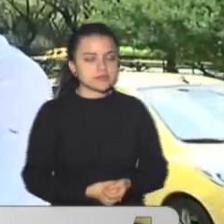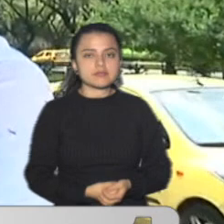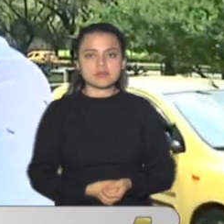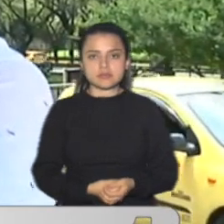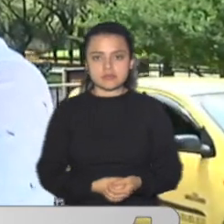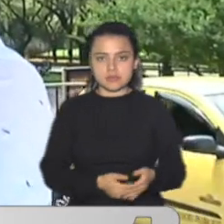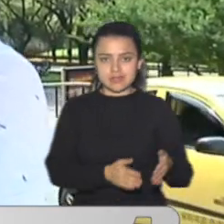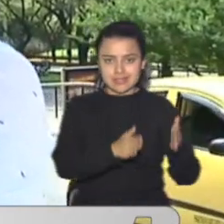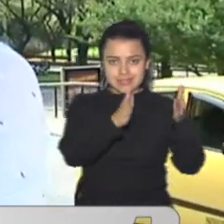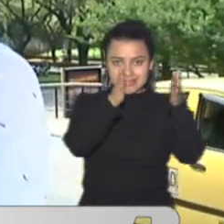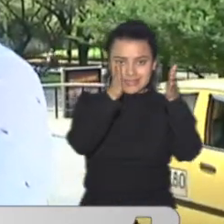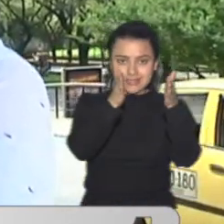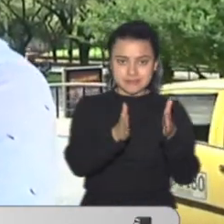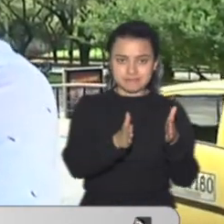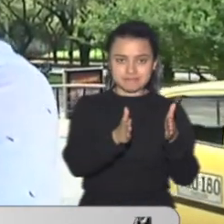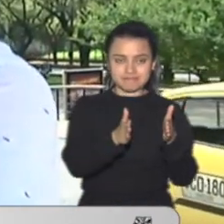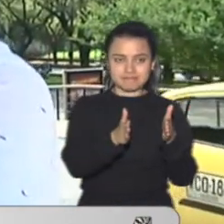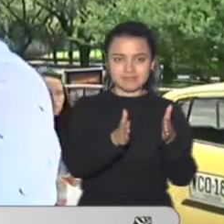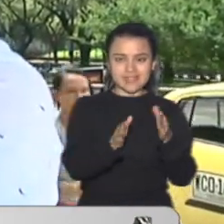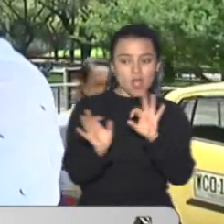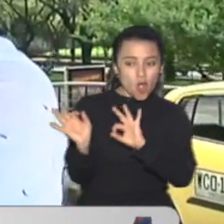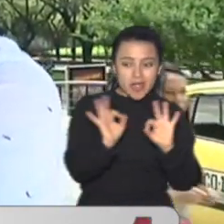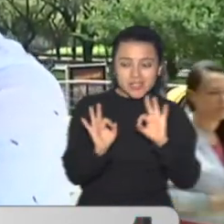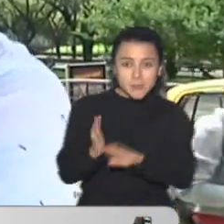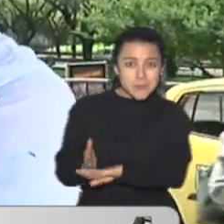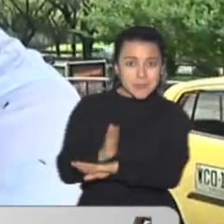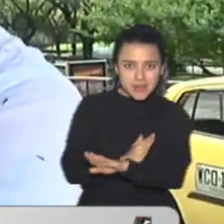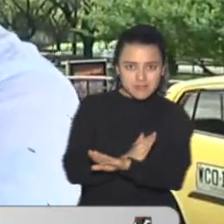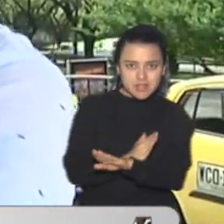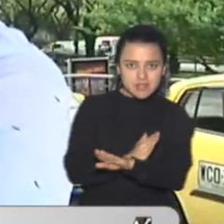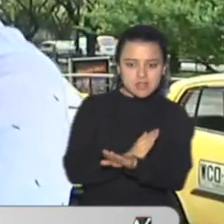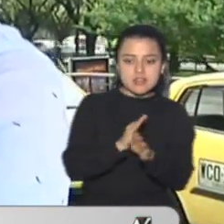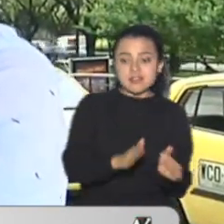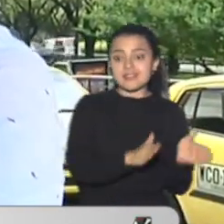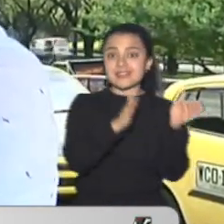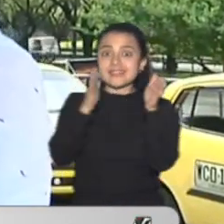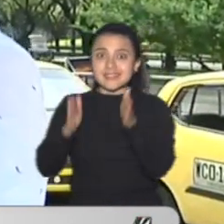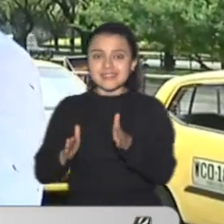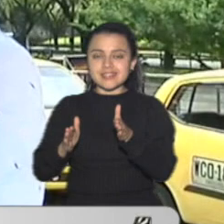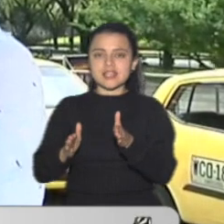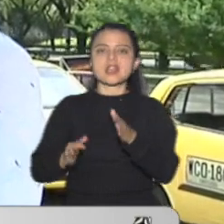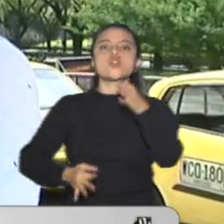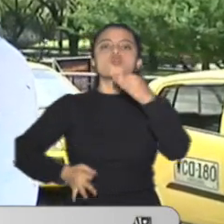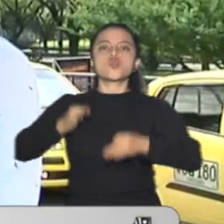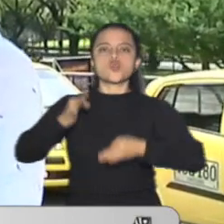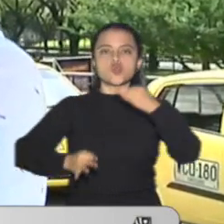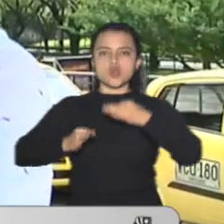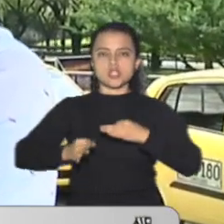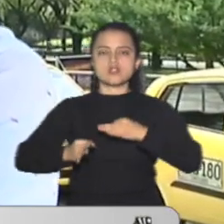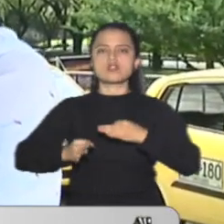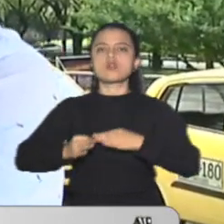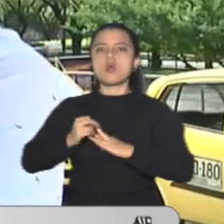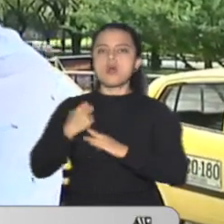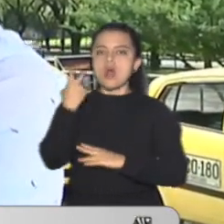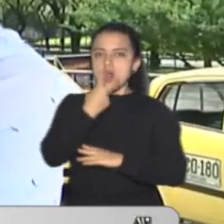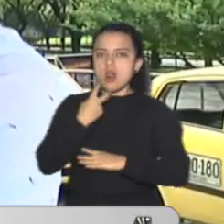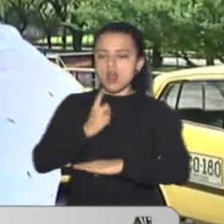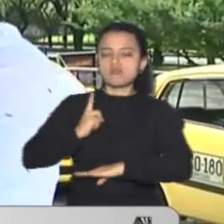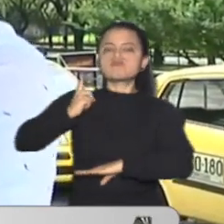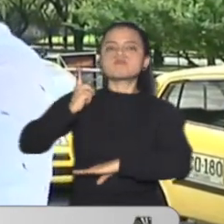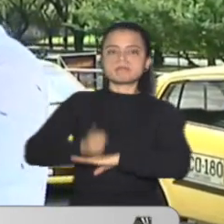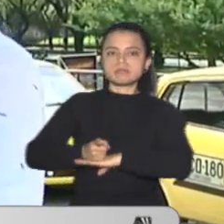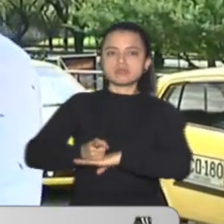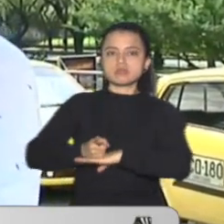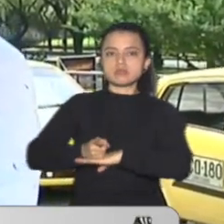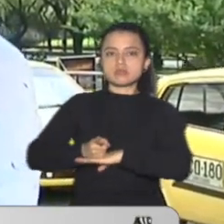etapa de juicio oral desafortunadamente la defensa de alias manuel ha solicitado unas audiencias previas frente a